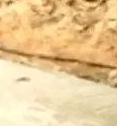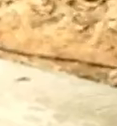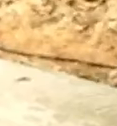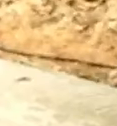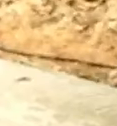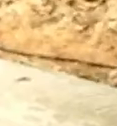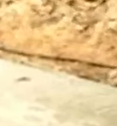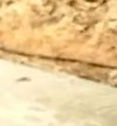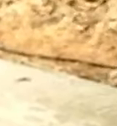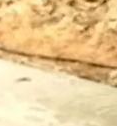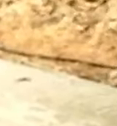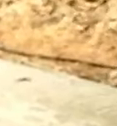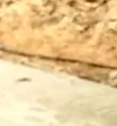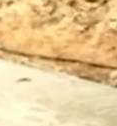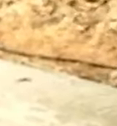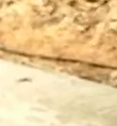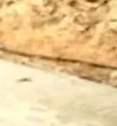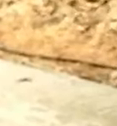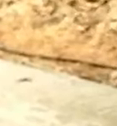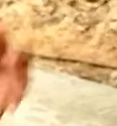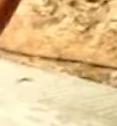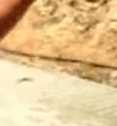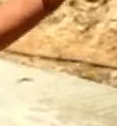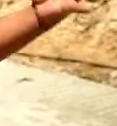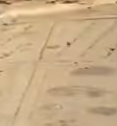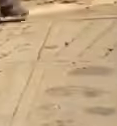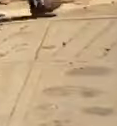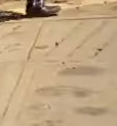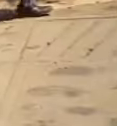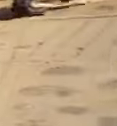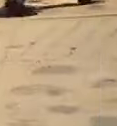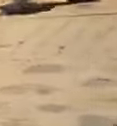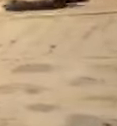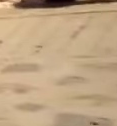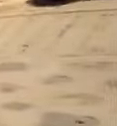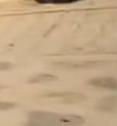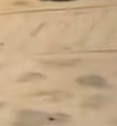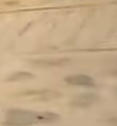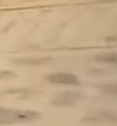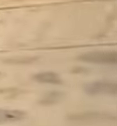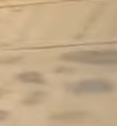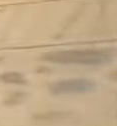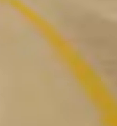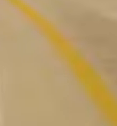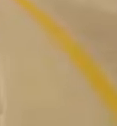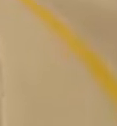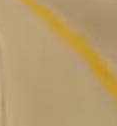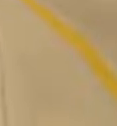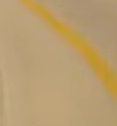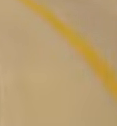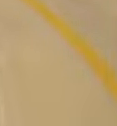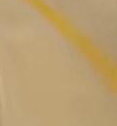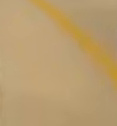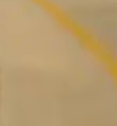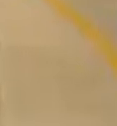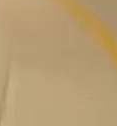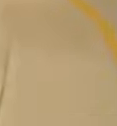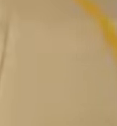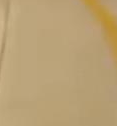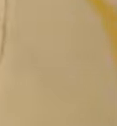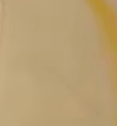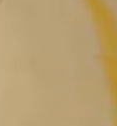Yo pienso que la economía va a fluir más hacia las comunidades y gracias al gobierno que tiene esa idea y lo comprendemos y lo aceptamos, por